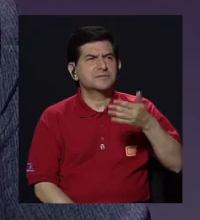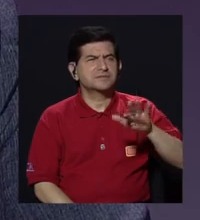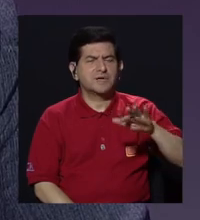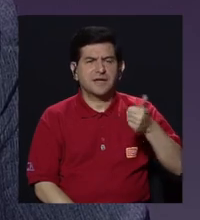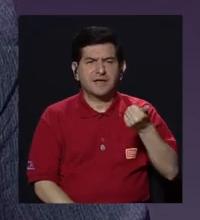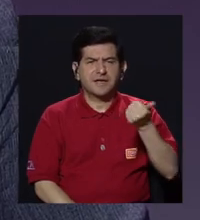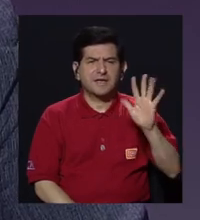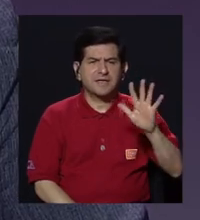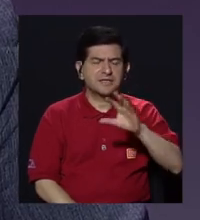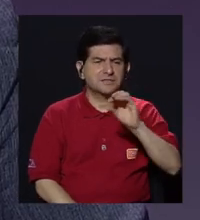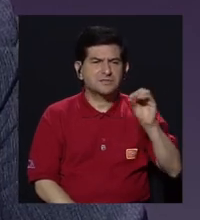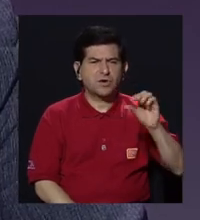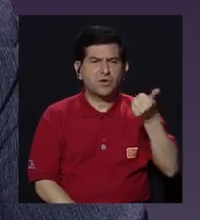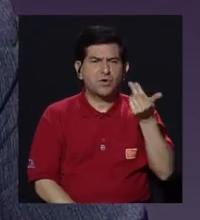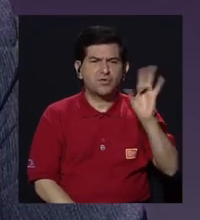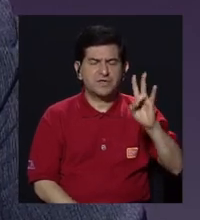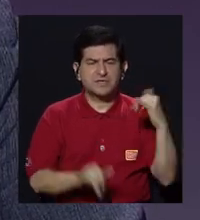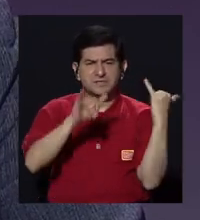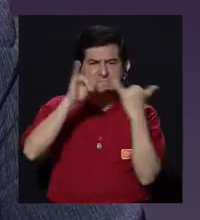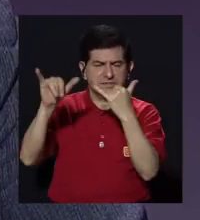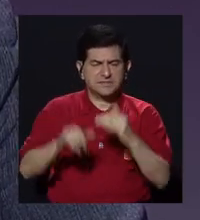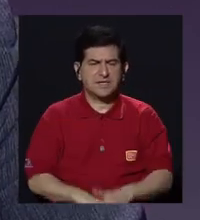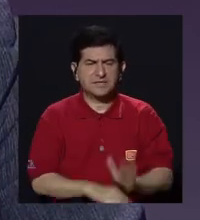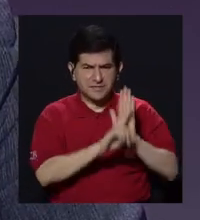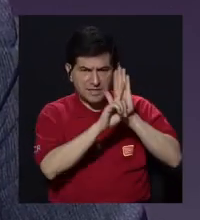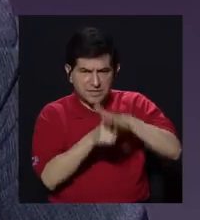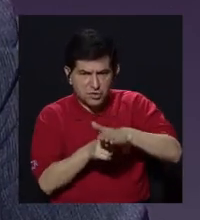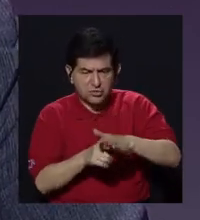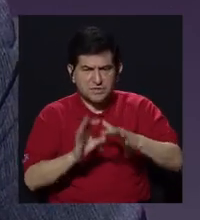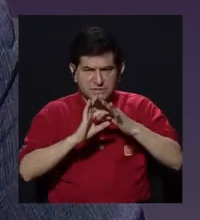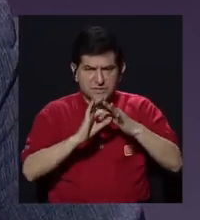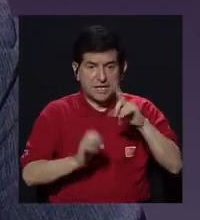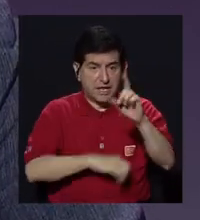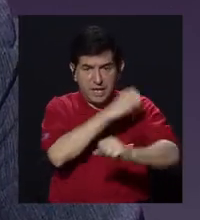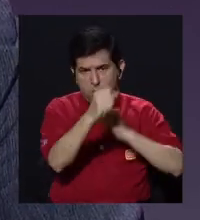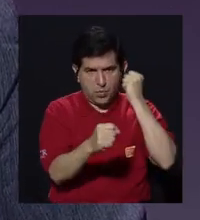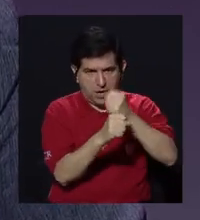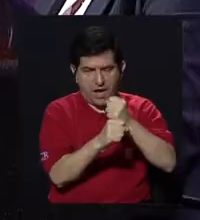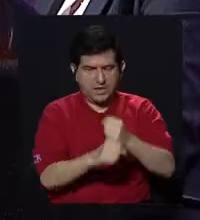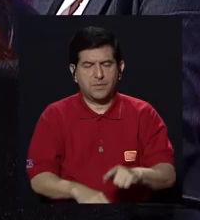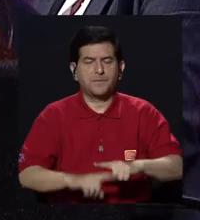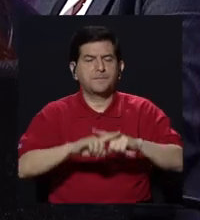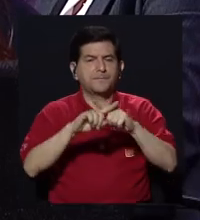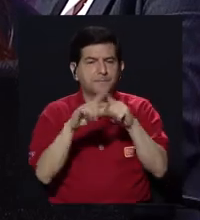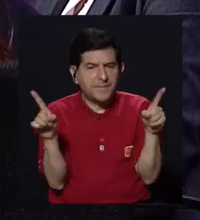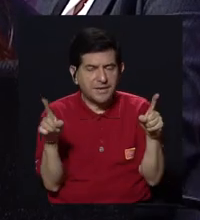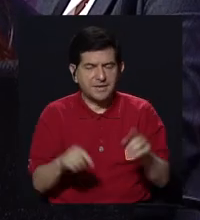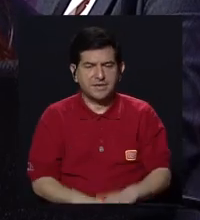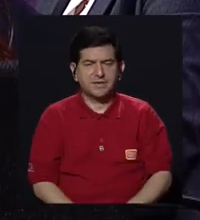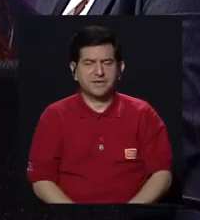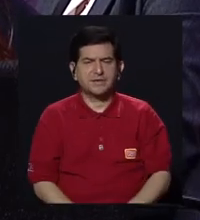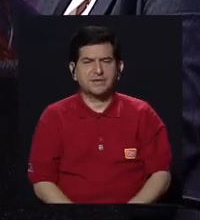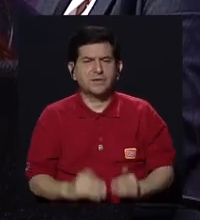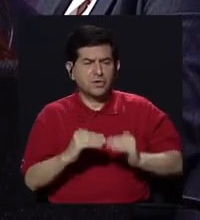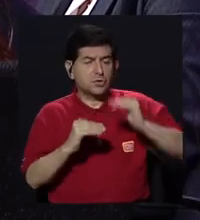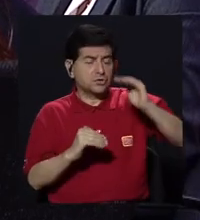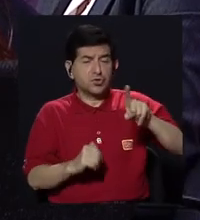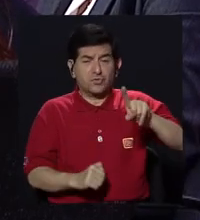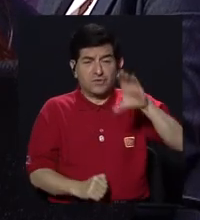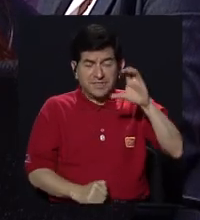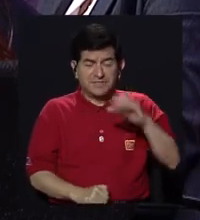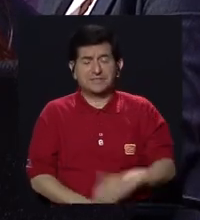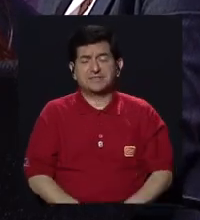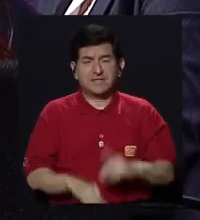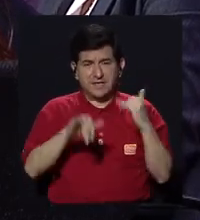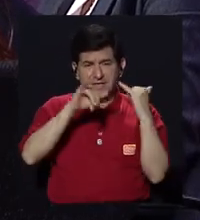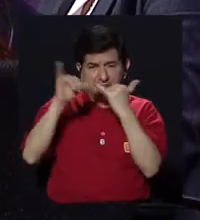de 15, 16, 17 denuncias de hostigamiento sexual al año. Sin embargo, más de 100 denuncias